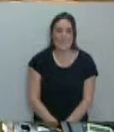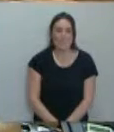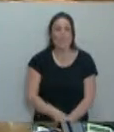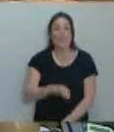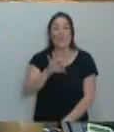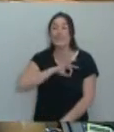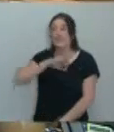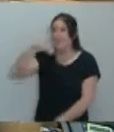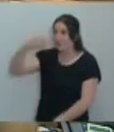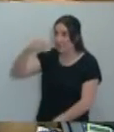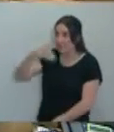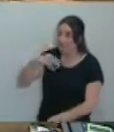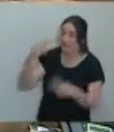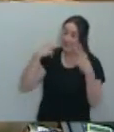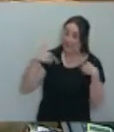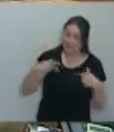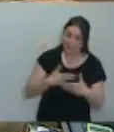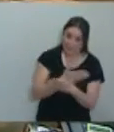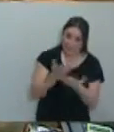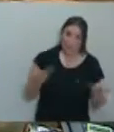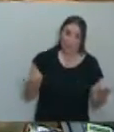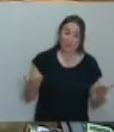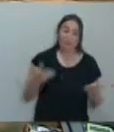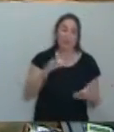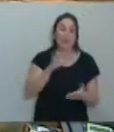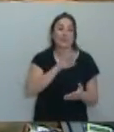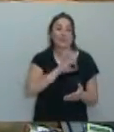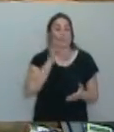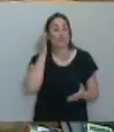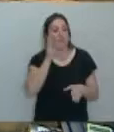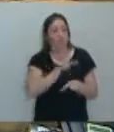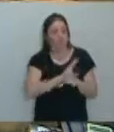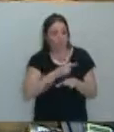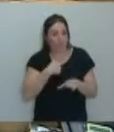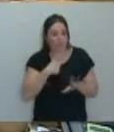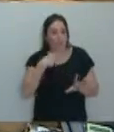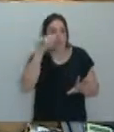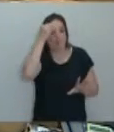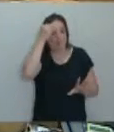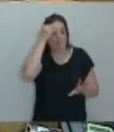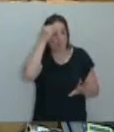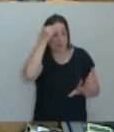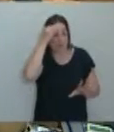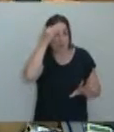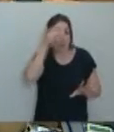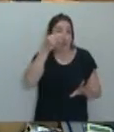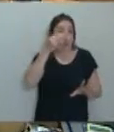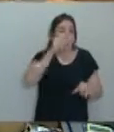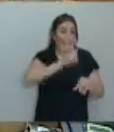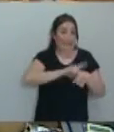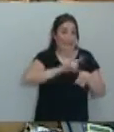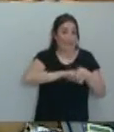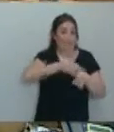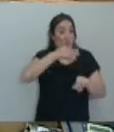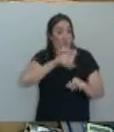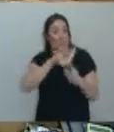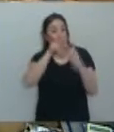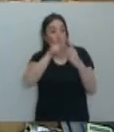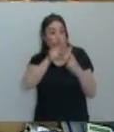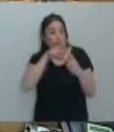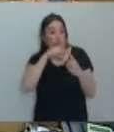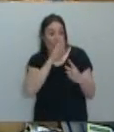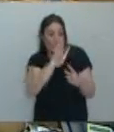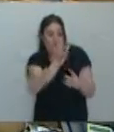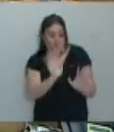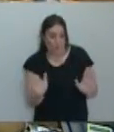Presidente, señorías, señora consejera, quiero entender que usted ha acumulado los 2 turnos de su intervención en la primera de ellas, me